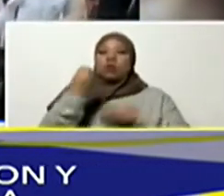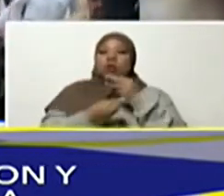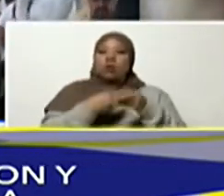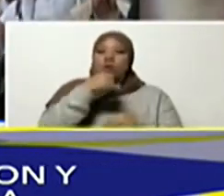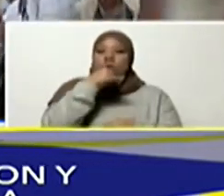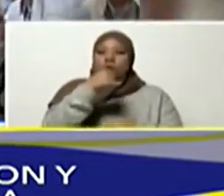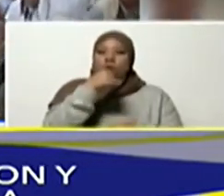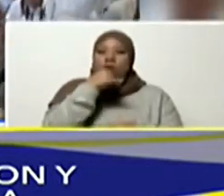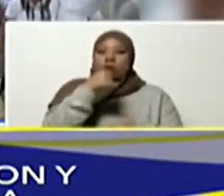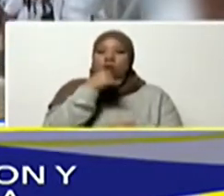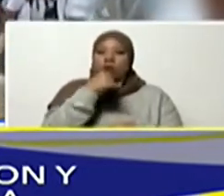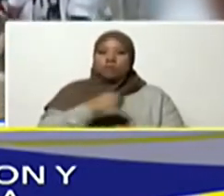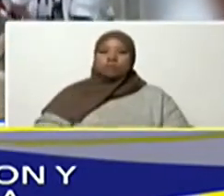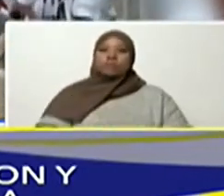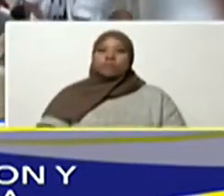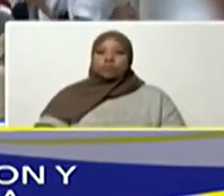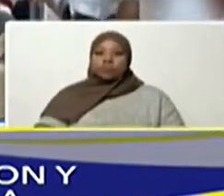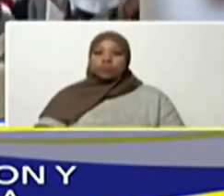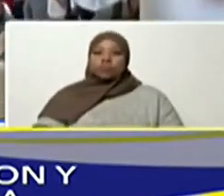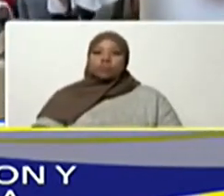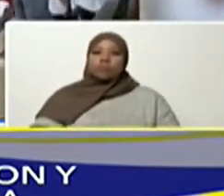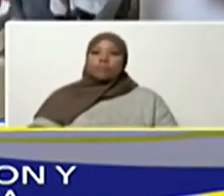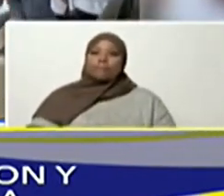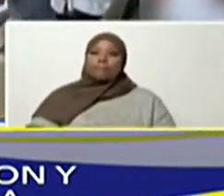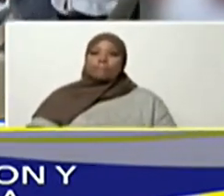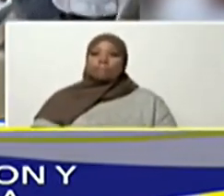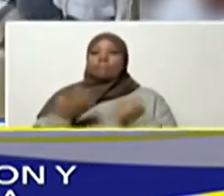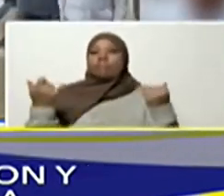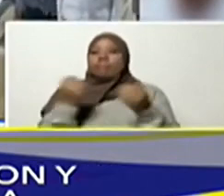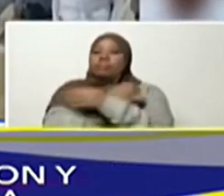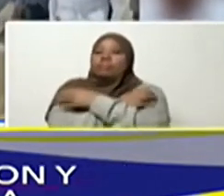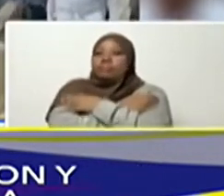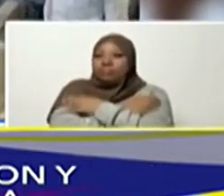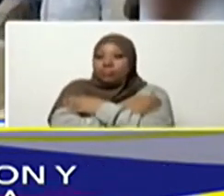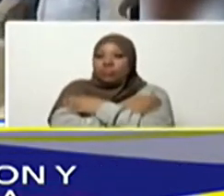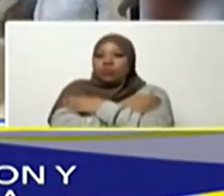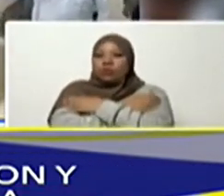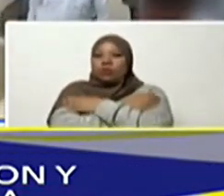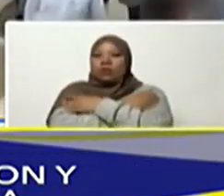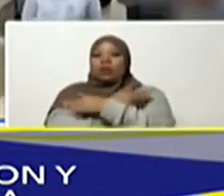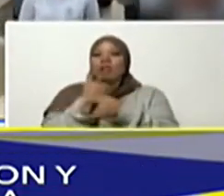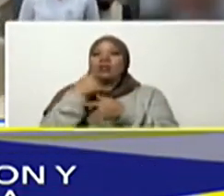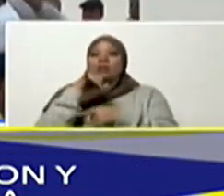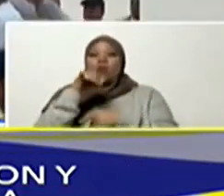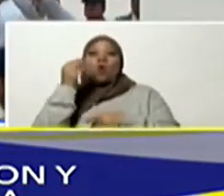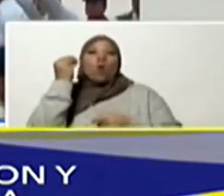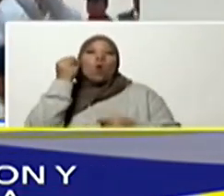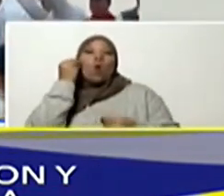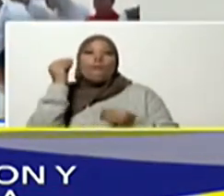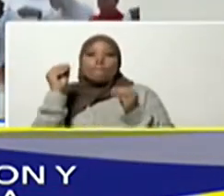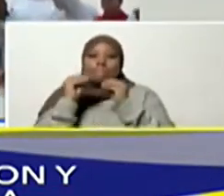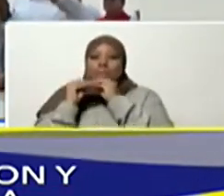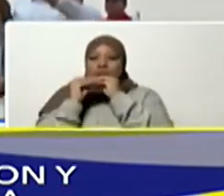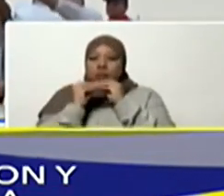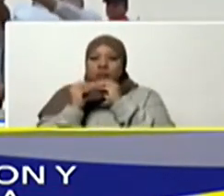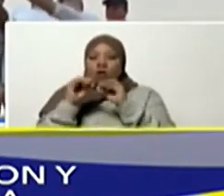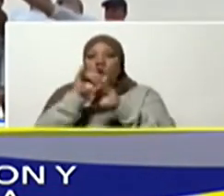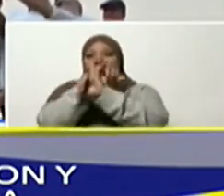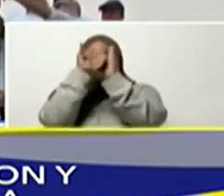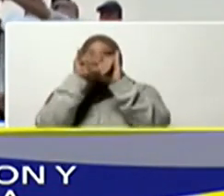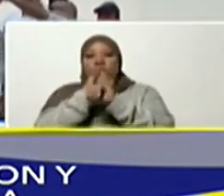Zambrano, que tiene un programa de televisión en Bogotá, nos abrazó, nos besó la mejilla. Estaba